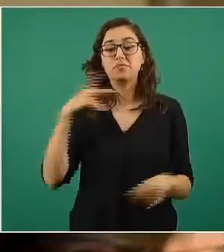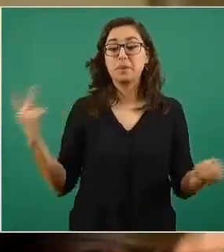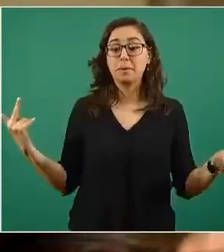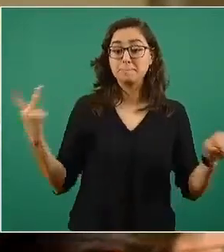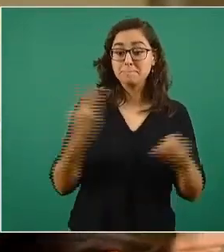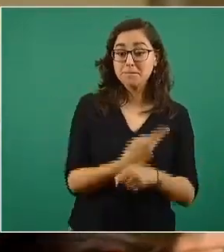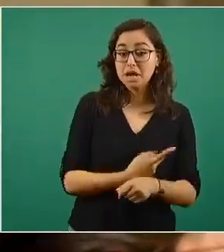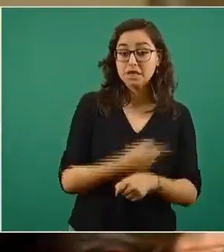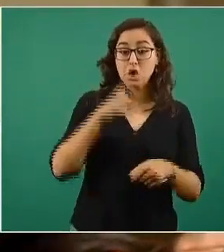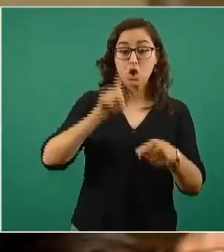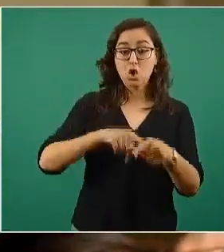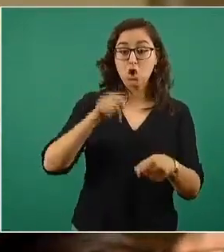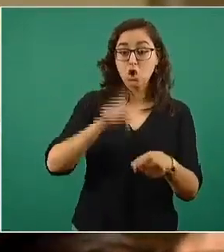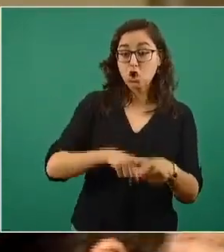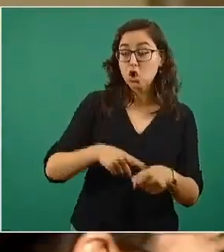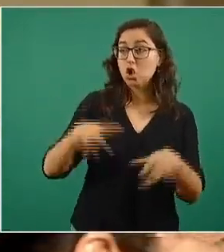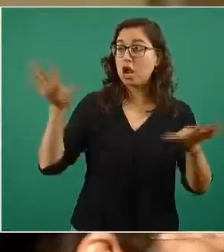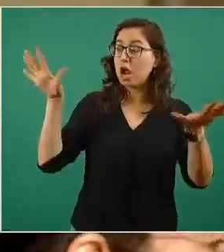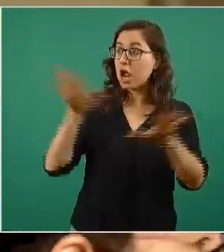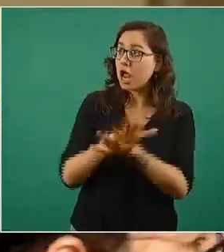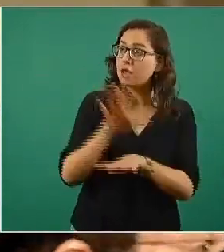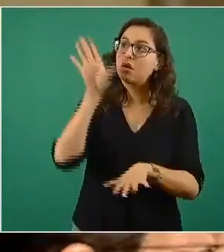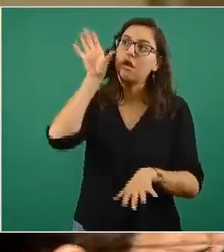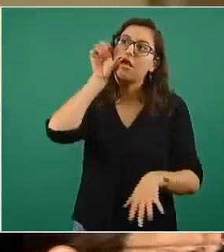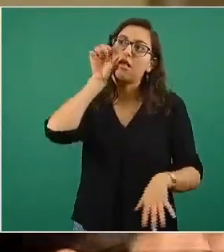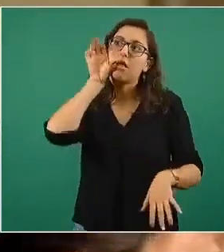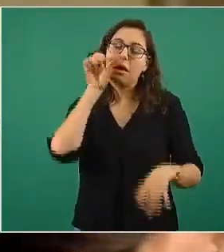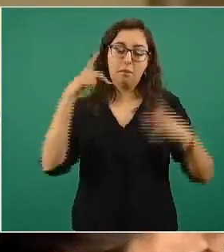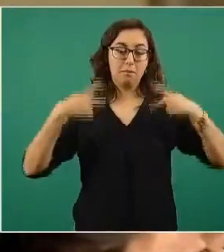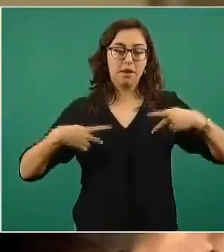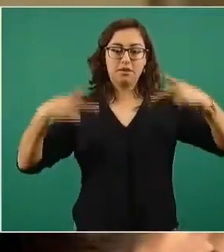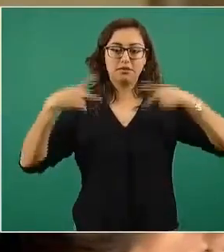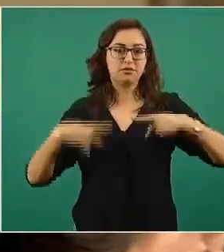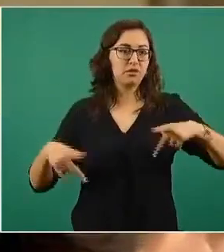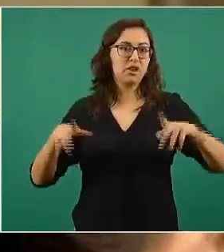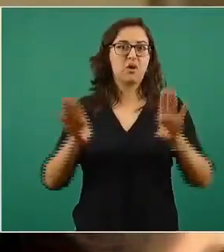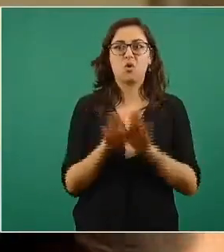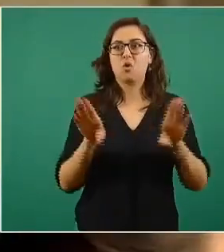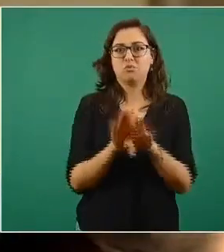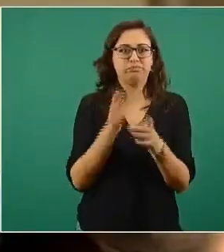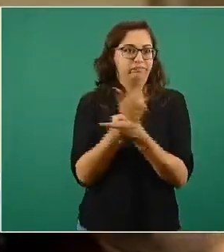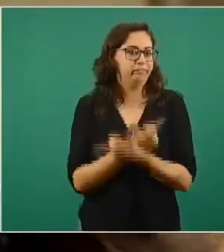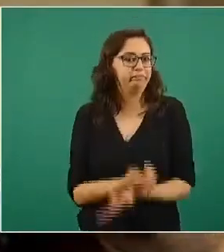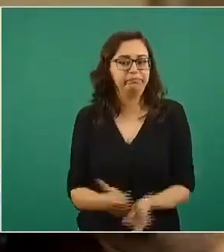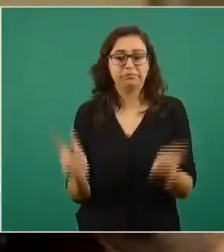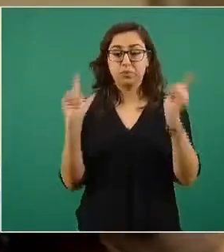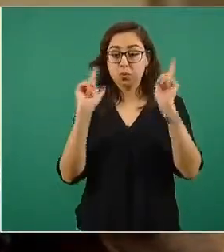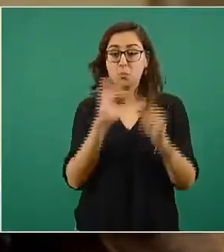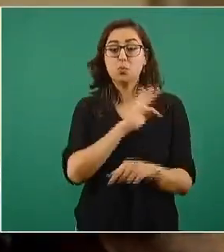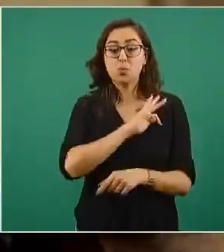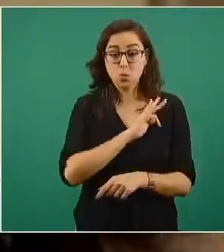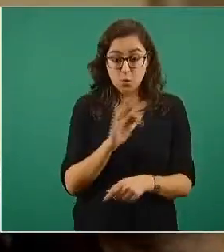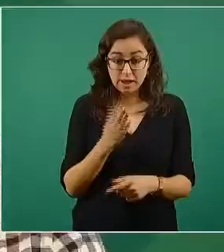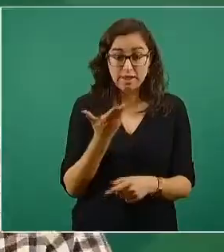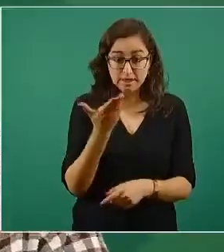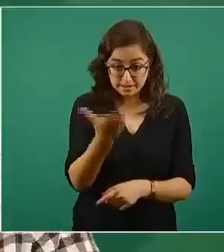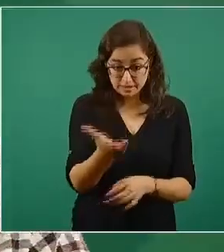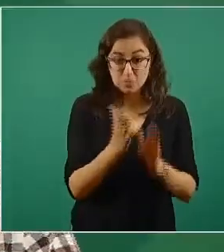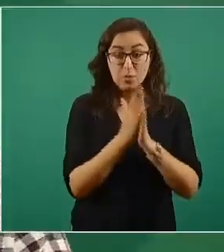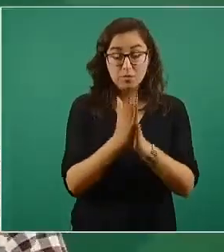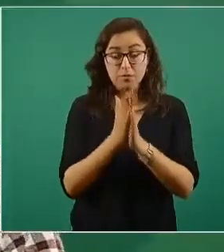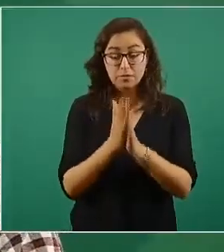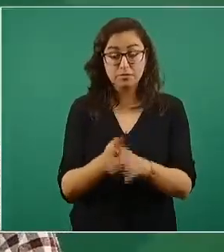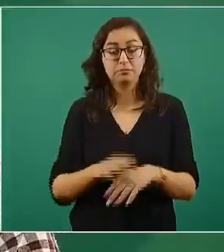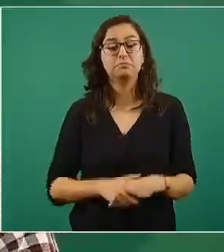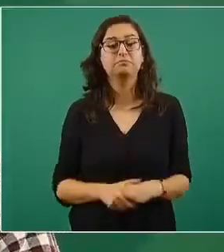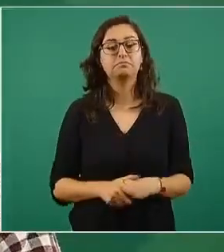de semáforo y se volca la gente a todo eso. Nos gustaría mucho, doctor, que hiciera ese llamado, por favor, a la sociedad. Con mucho gusto. Sí,